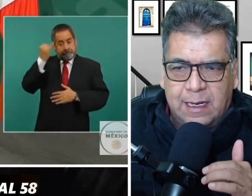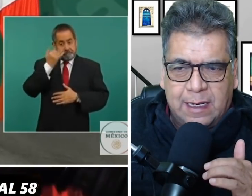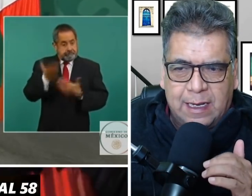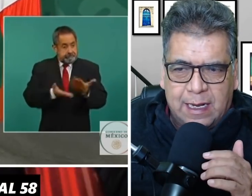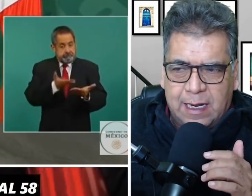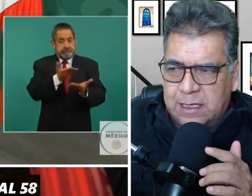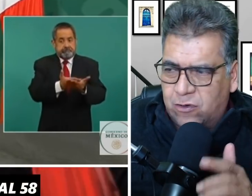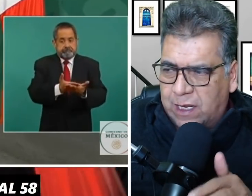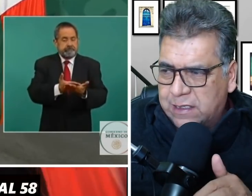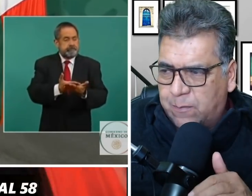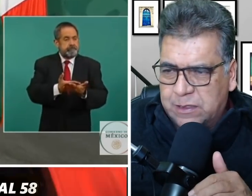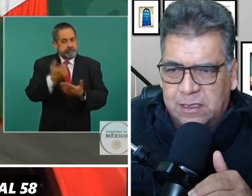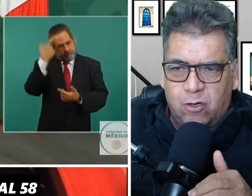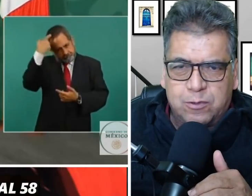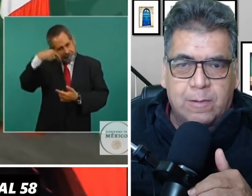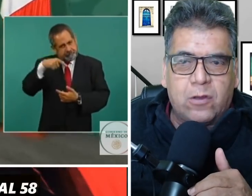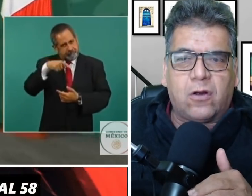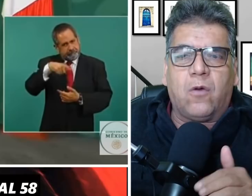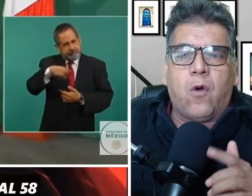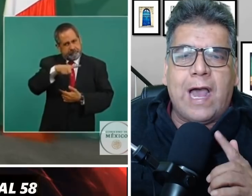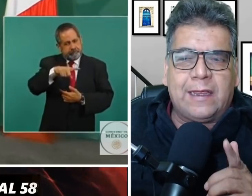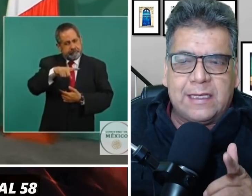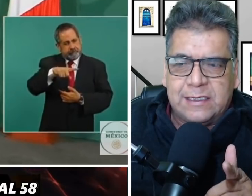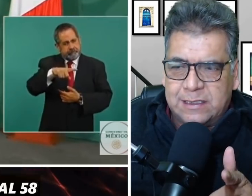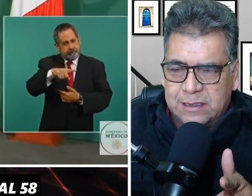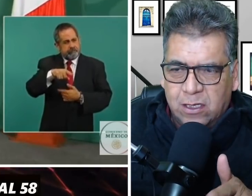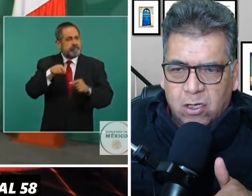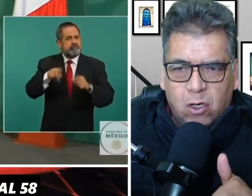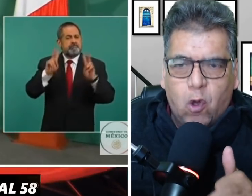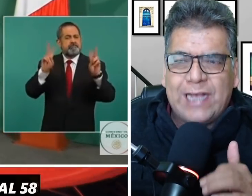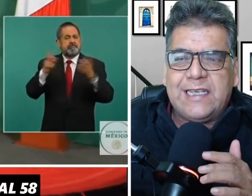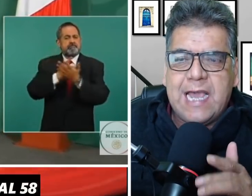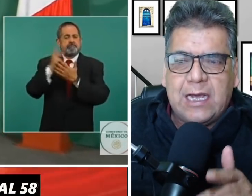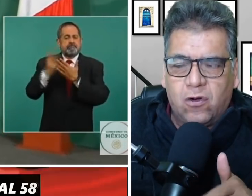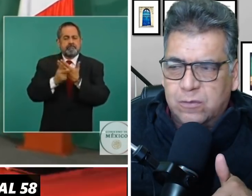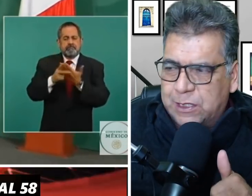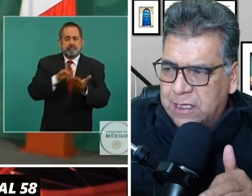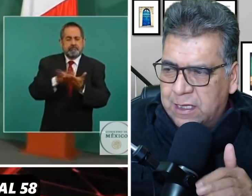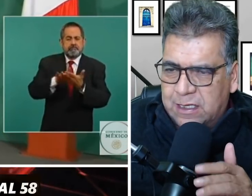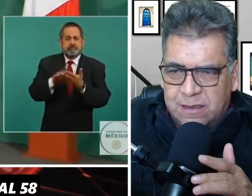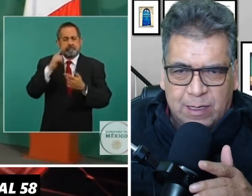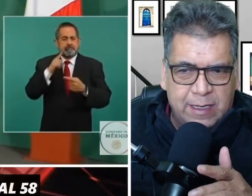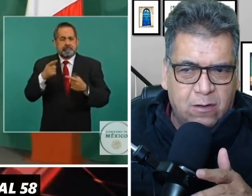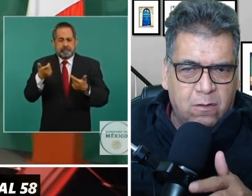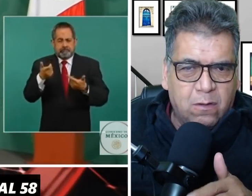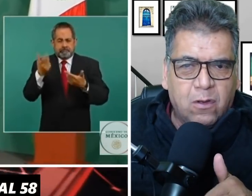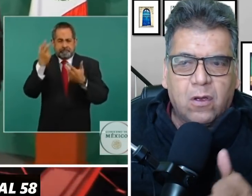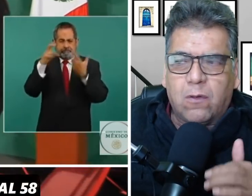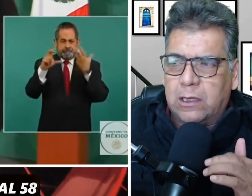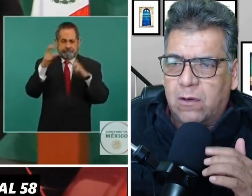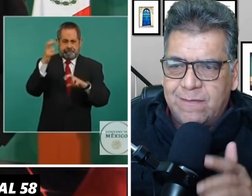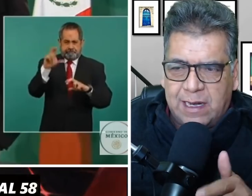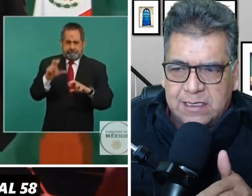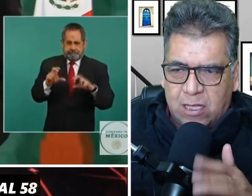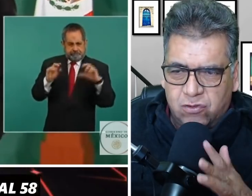regañaran y que le jalaran las orejas al presidente López Obrador, como antes lo hacían con los presidentes de México